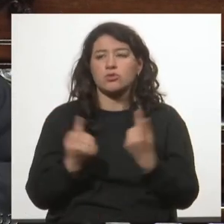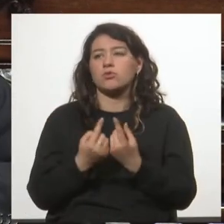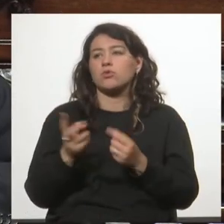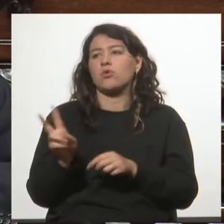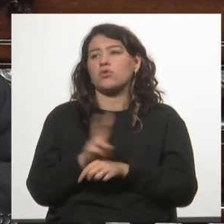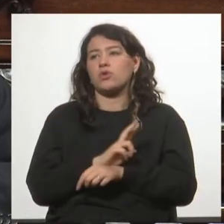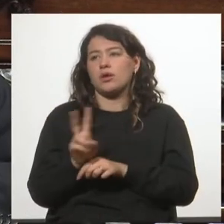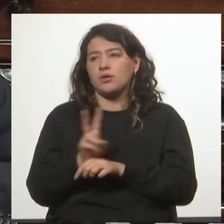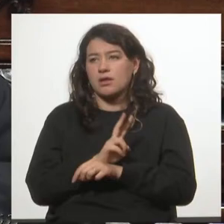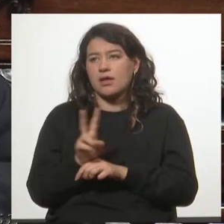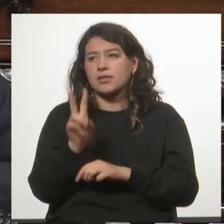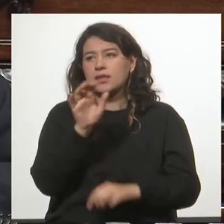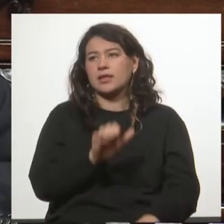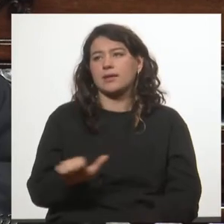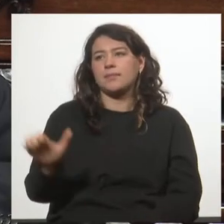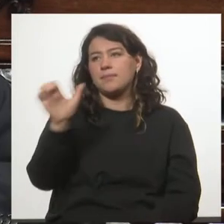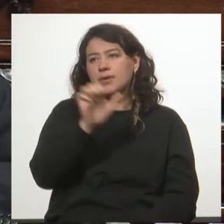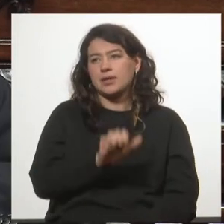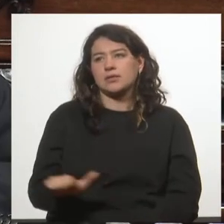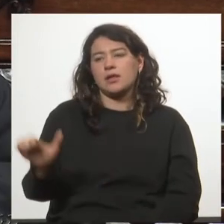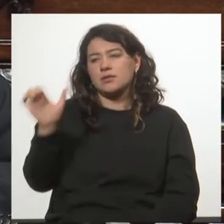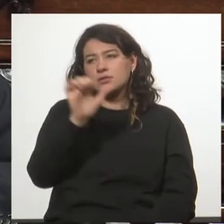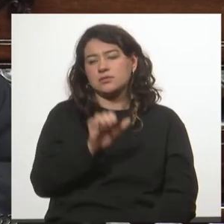a las empresas